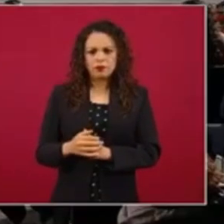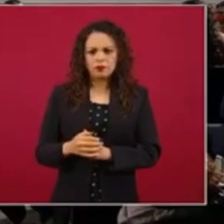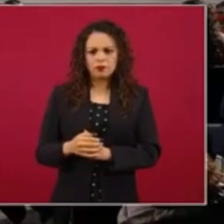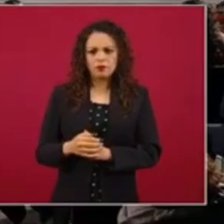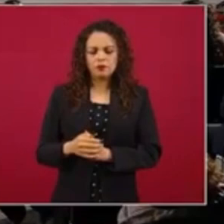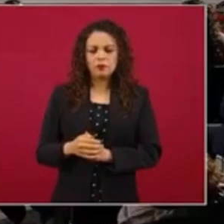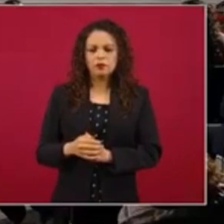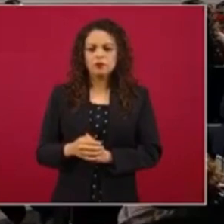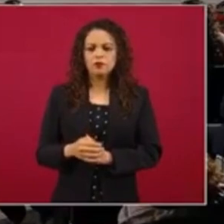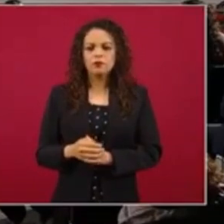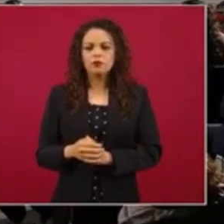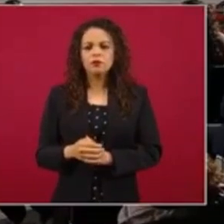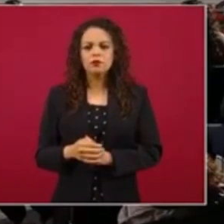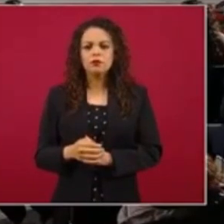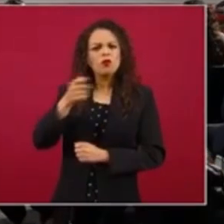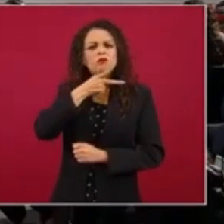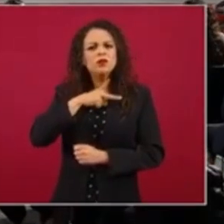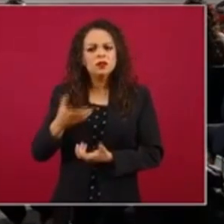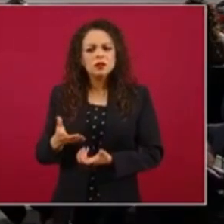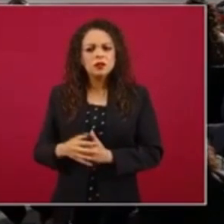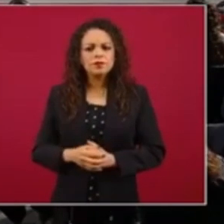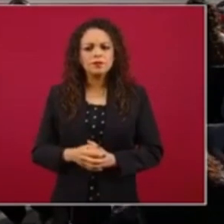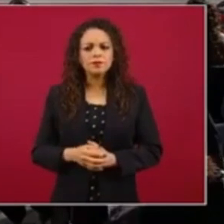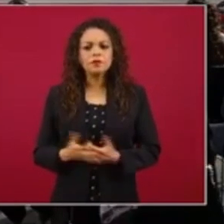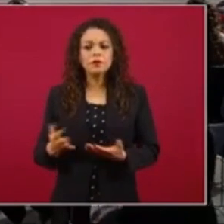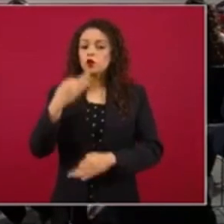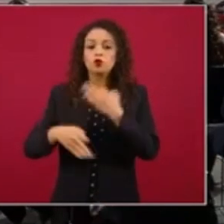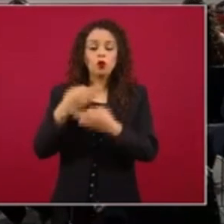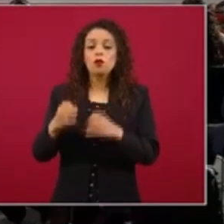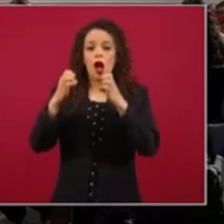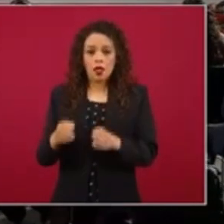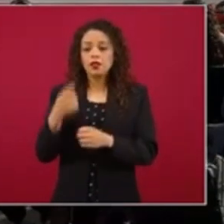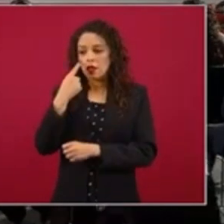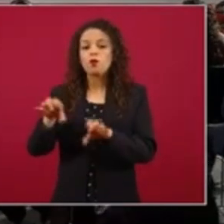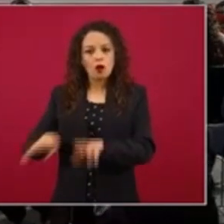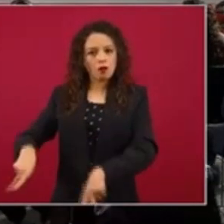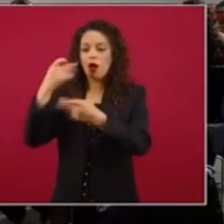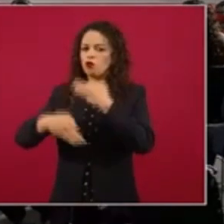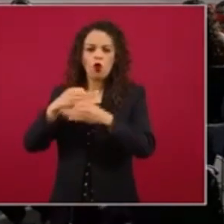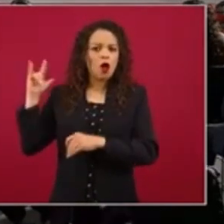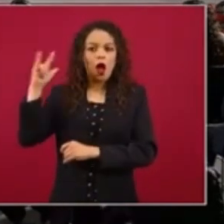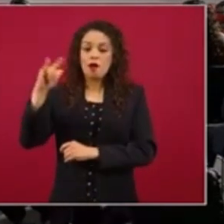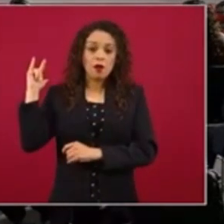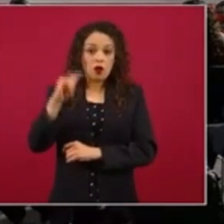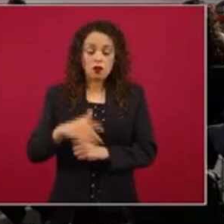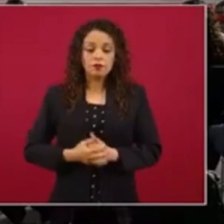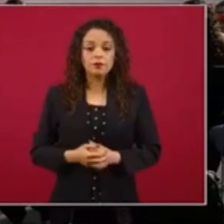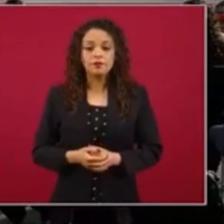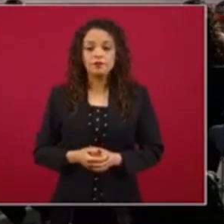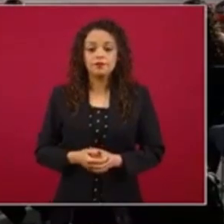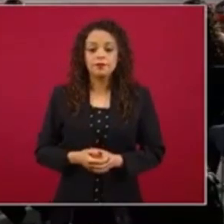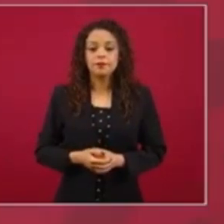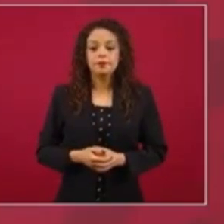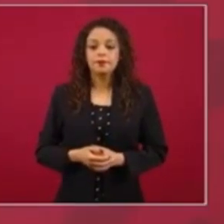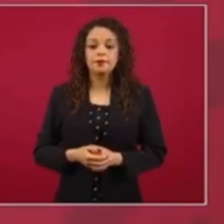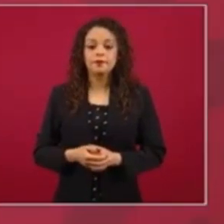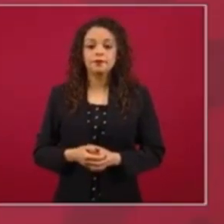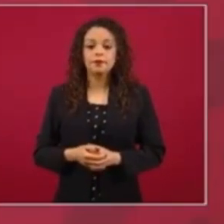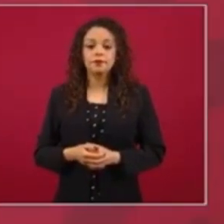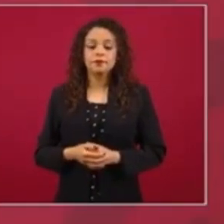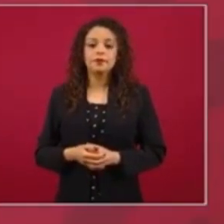van a subastar empezando el 12 de febrero. Sí, todos en venta, todos los aviones. Desde luego, nos